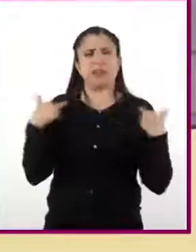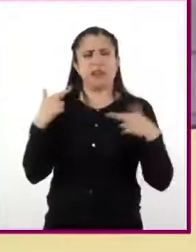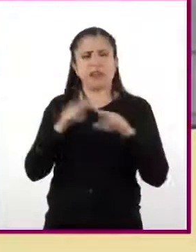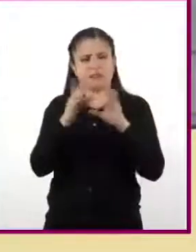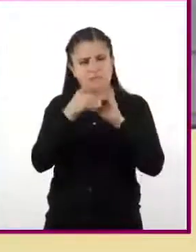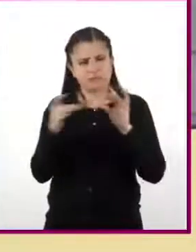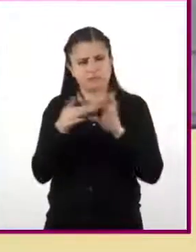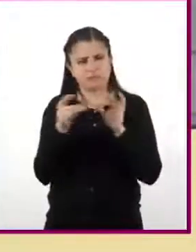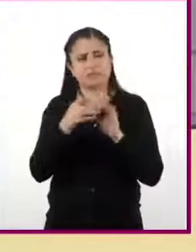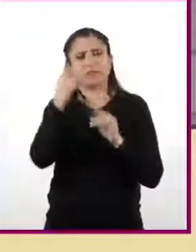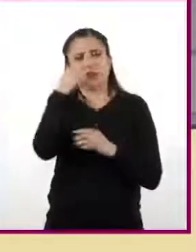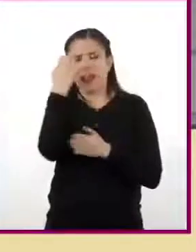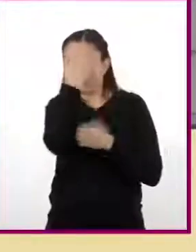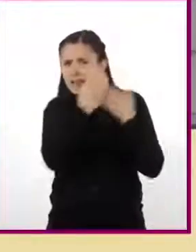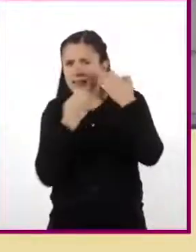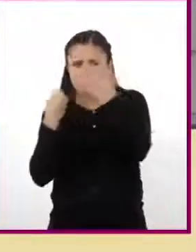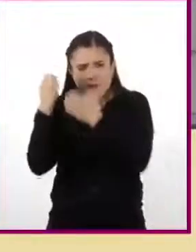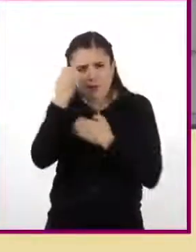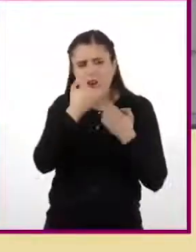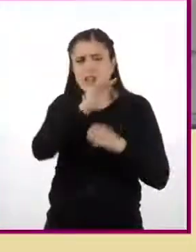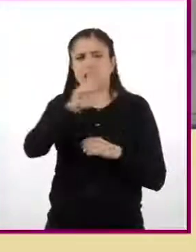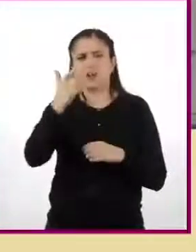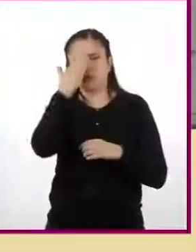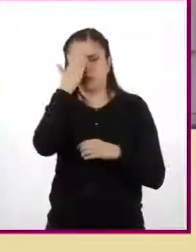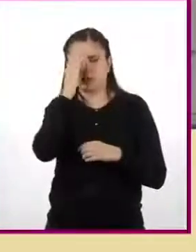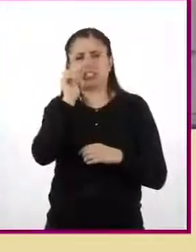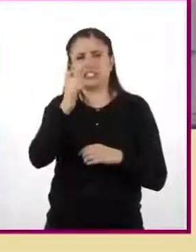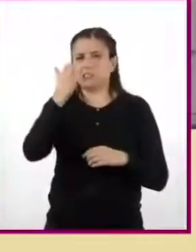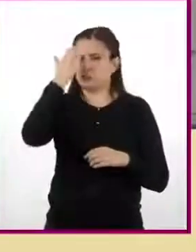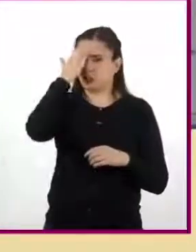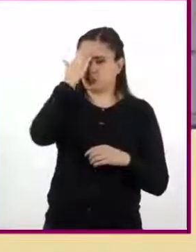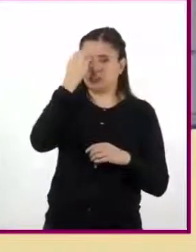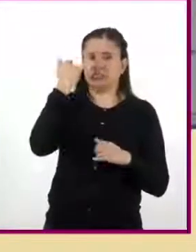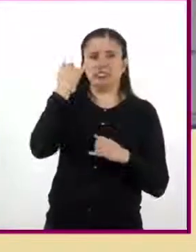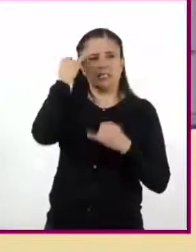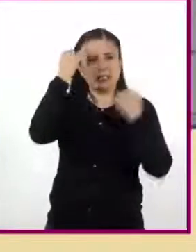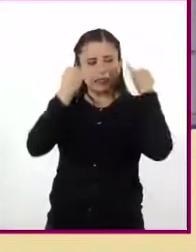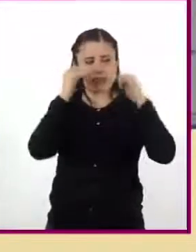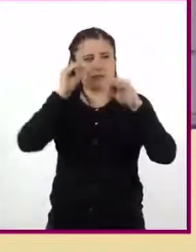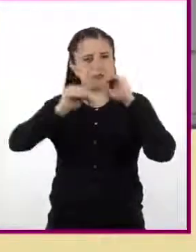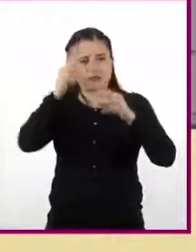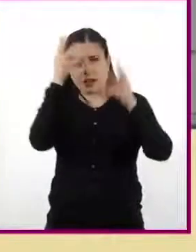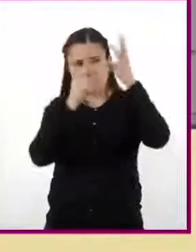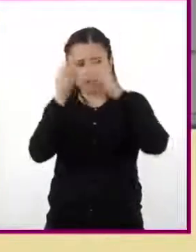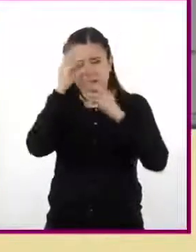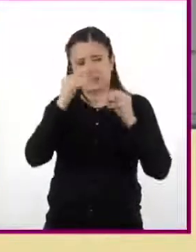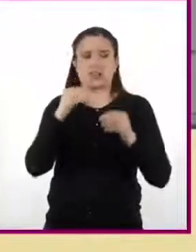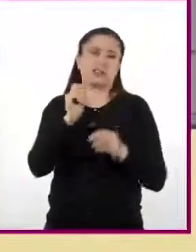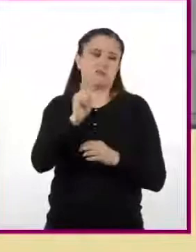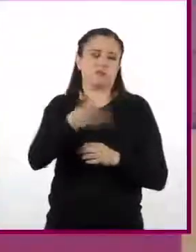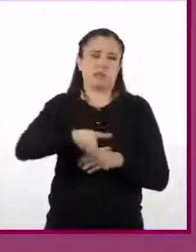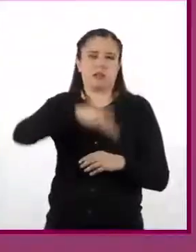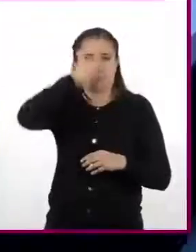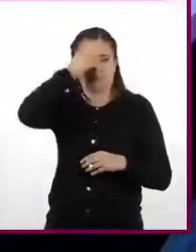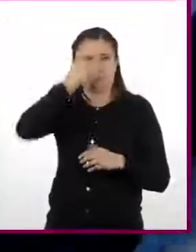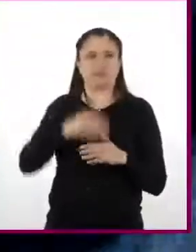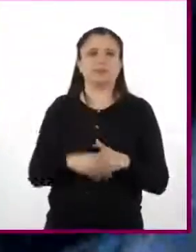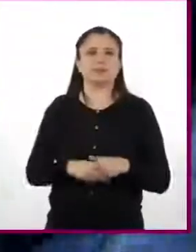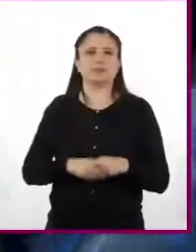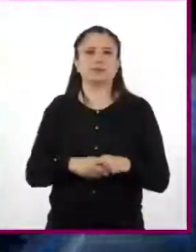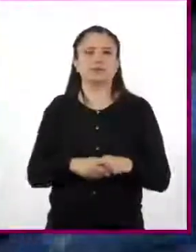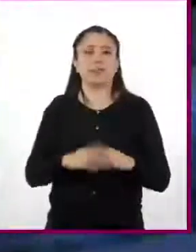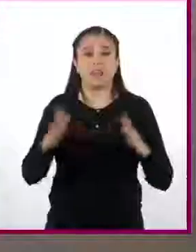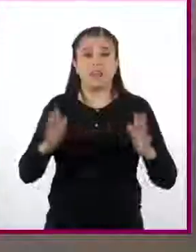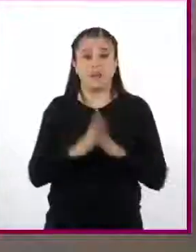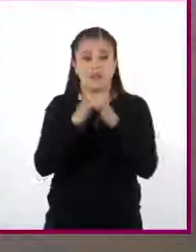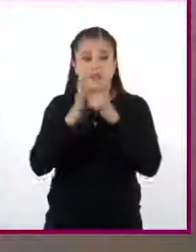en los procesos de evaluación y reconocer los conocimientos y las estrategias de aprendizajes adquiridos. La